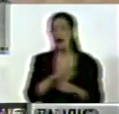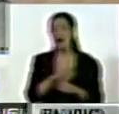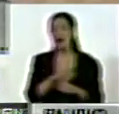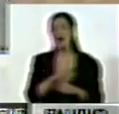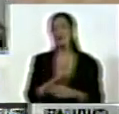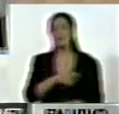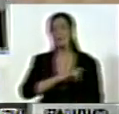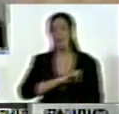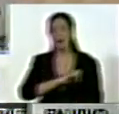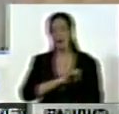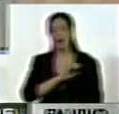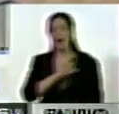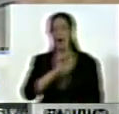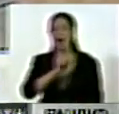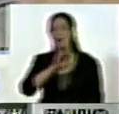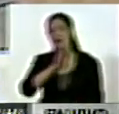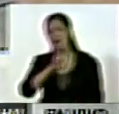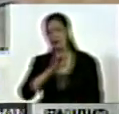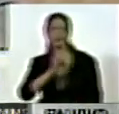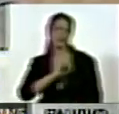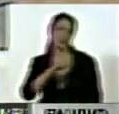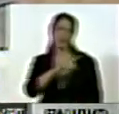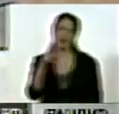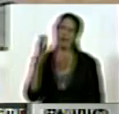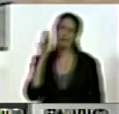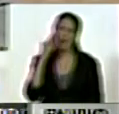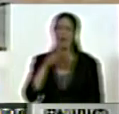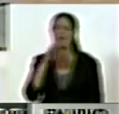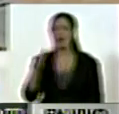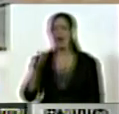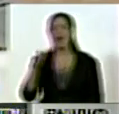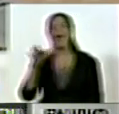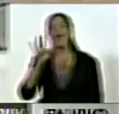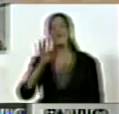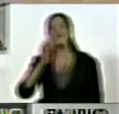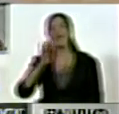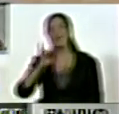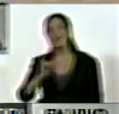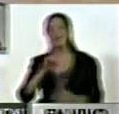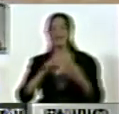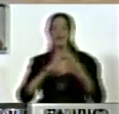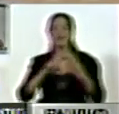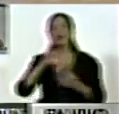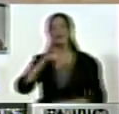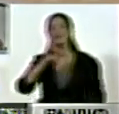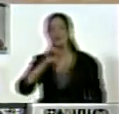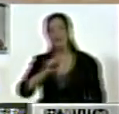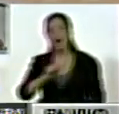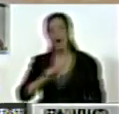España. Y bueno, todo el cuento que ya ustedes saben, se dirige al FBI, a la CIA,